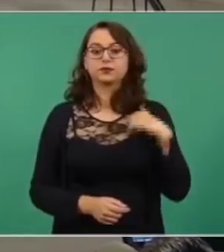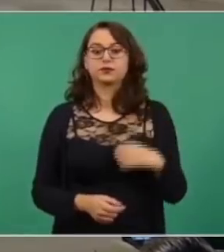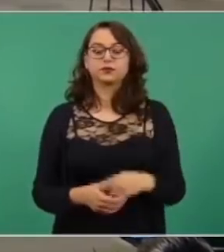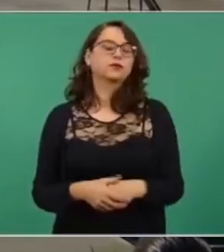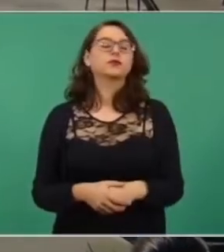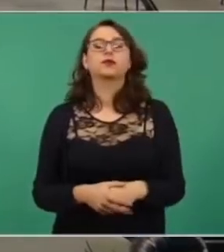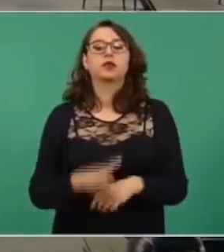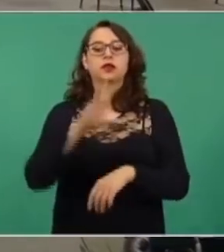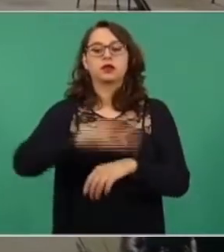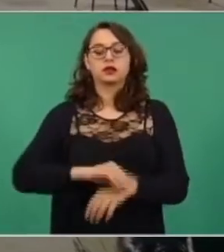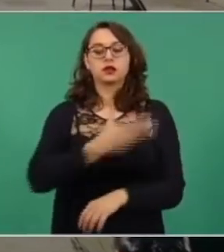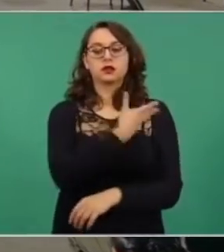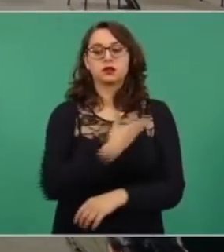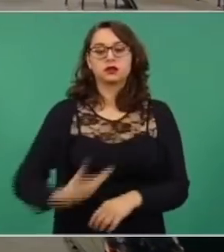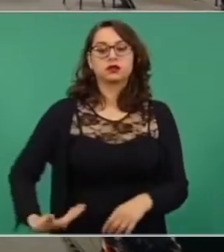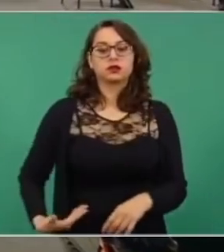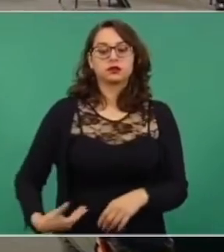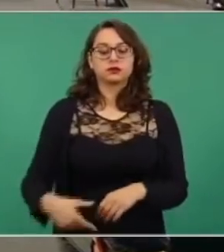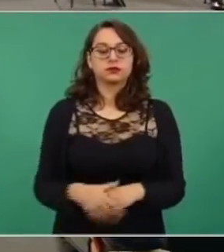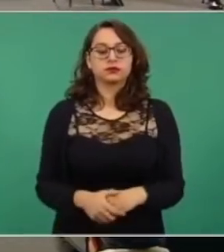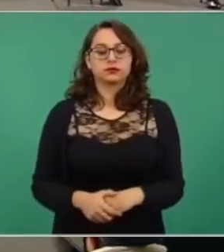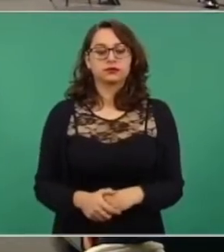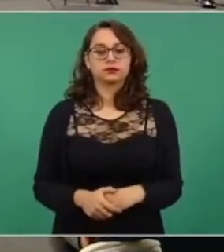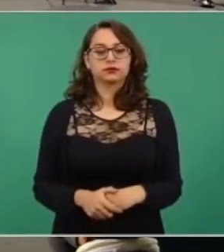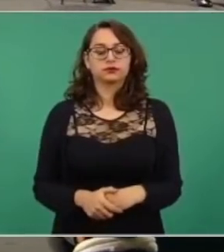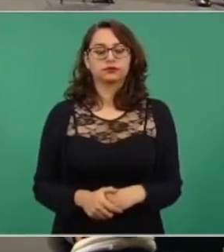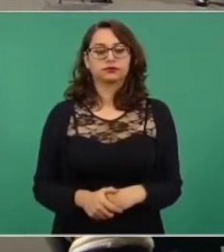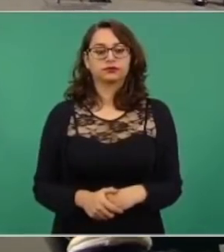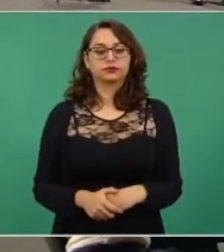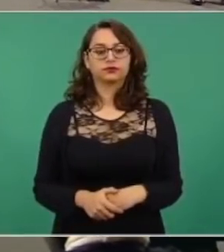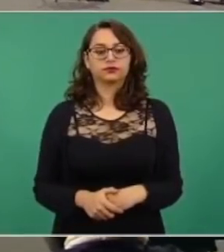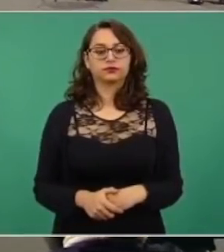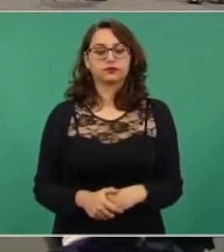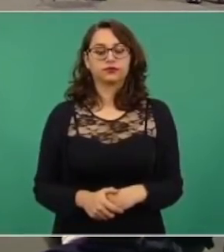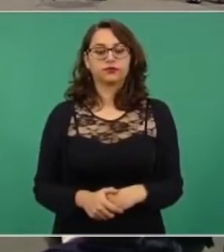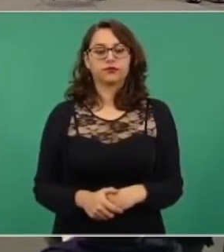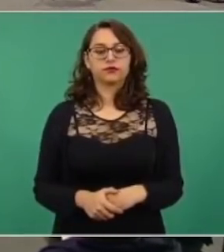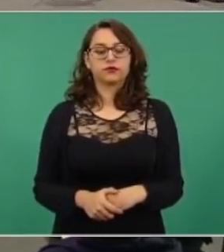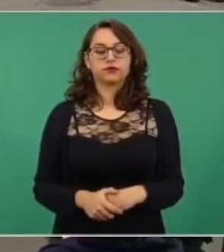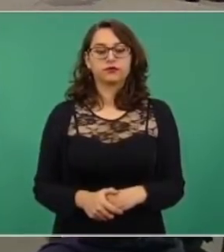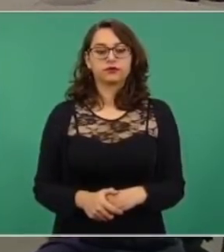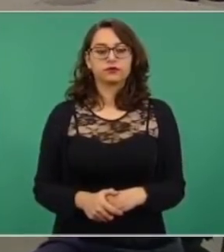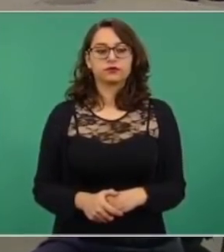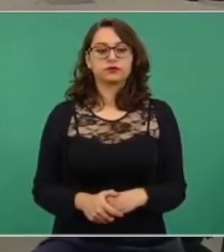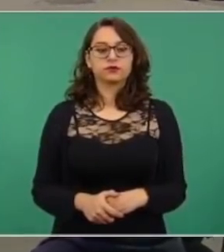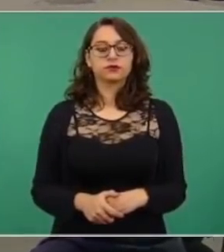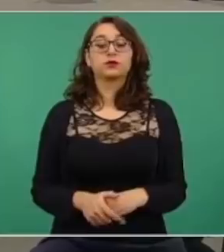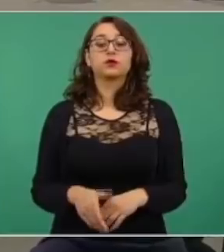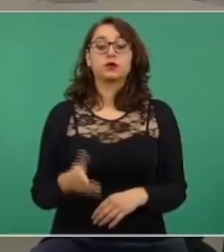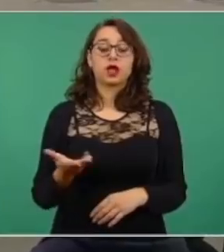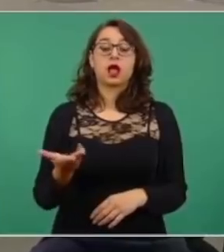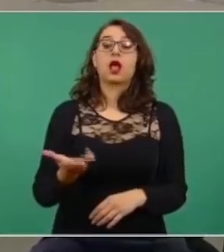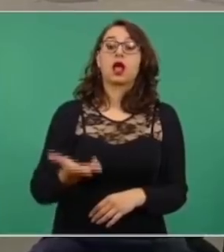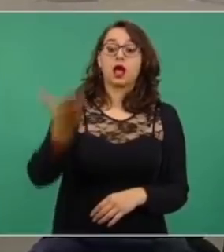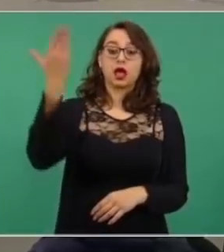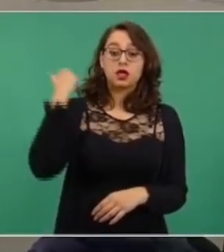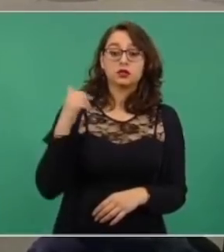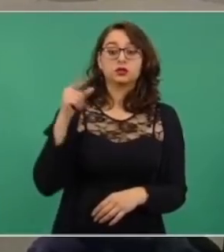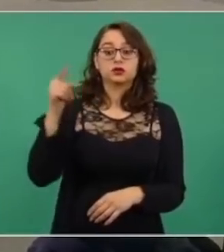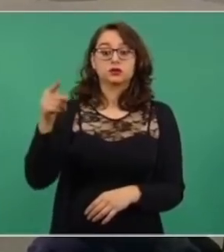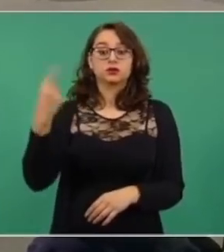Con su permiso, señor presidente, y por su instrucción, hubo específicamente